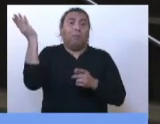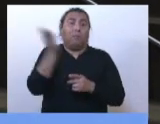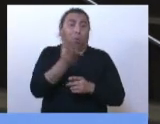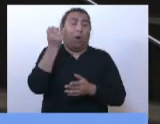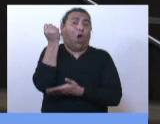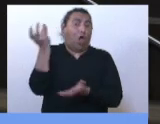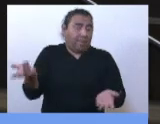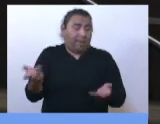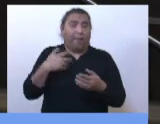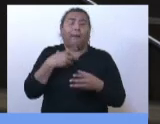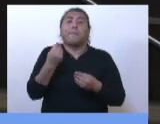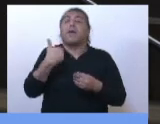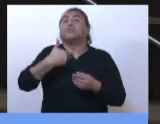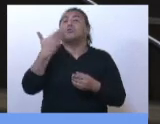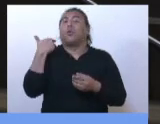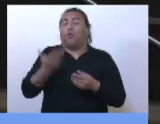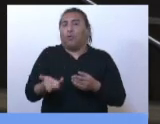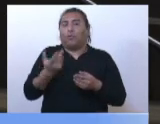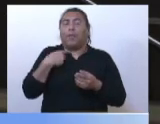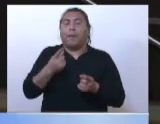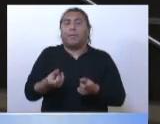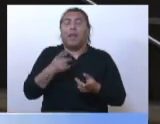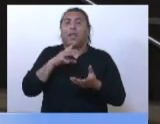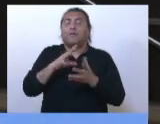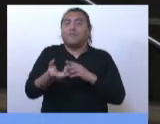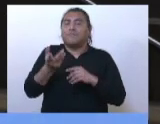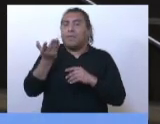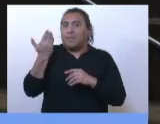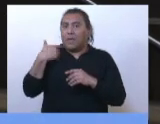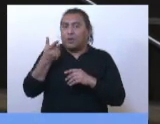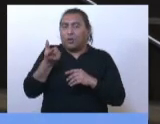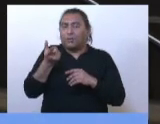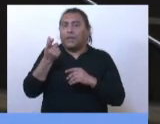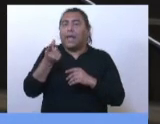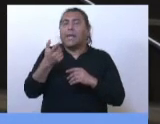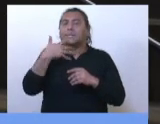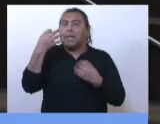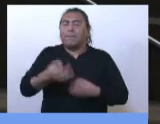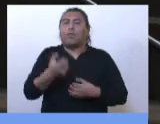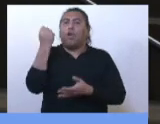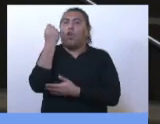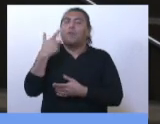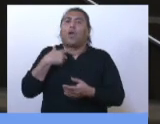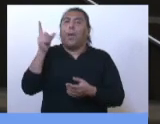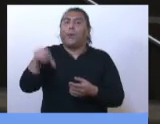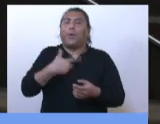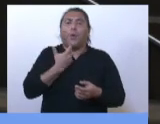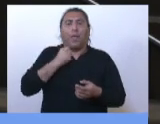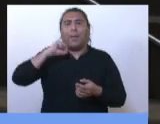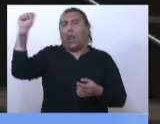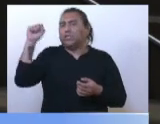y fíjense qué pasó acá en la visión anterior el sinceramiento económico lo primero que produjo fue una devaluación brutal